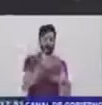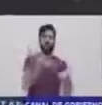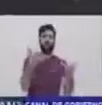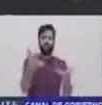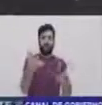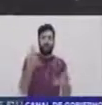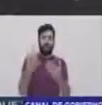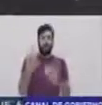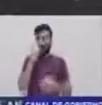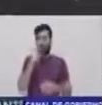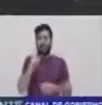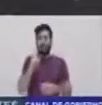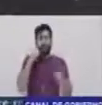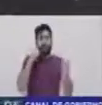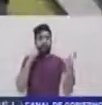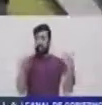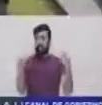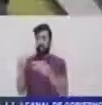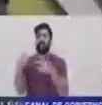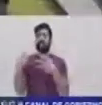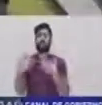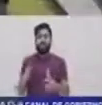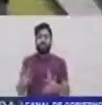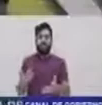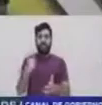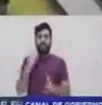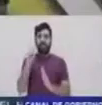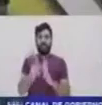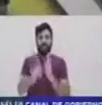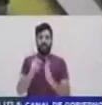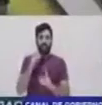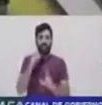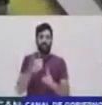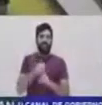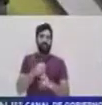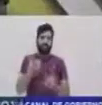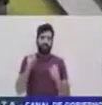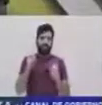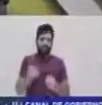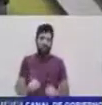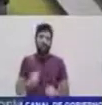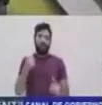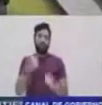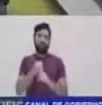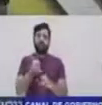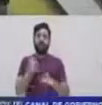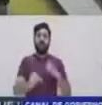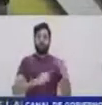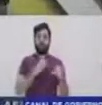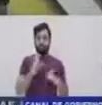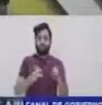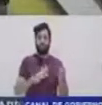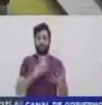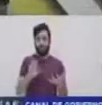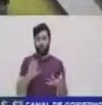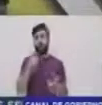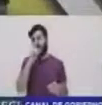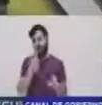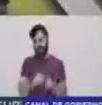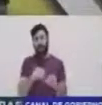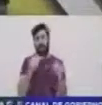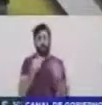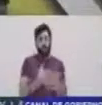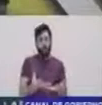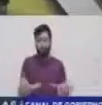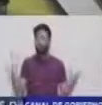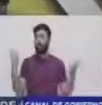pues, tal vez no tiene nada que ver con usted, pero usted ya vio ese contenido, ese video, imagen, pues lo puede afectar uno emocionalmente también, ¿verdad?